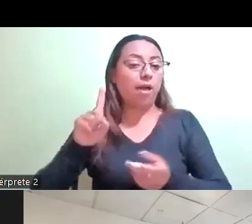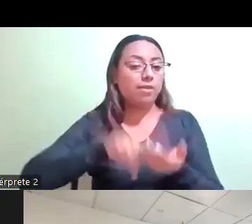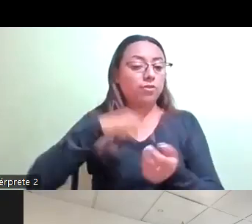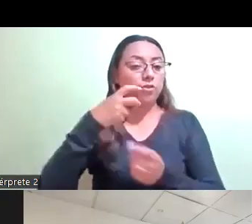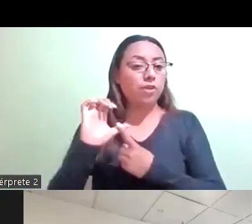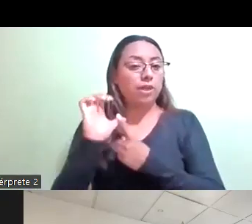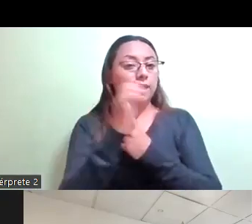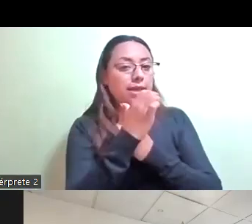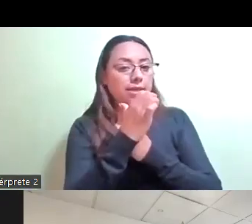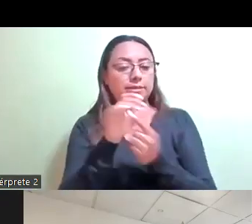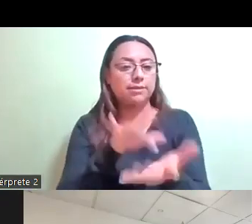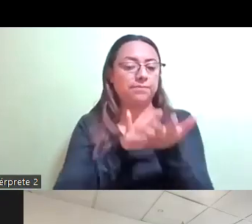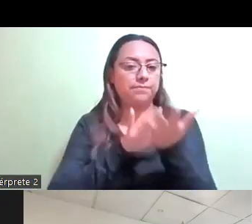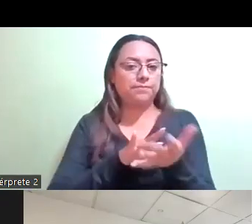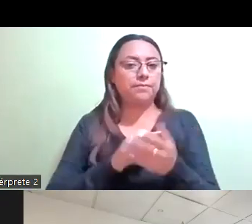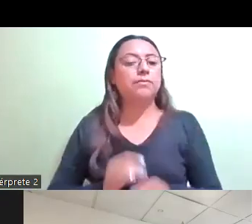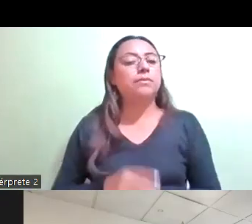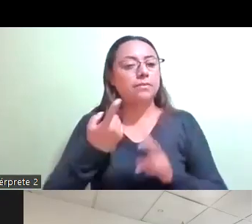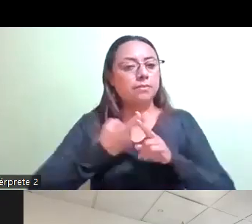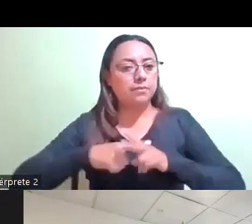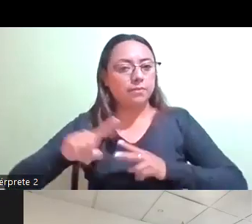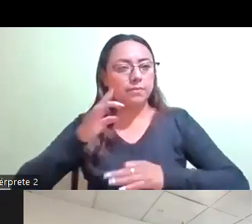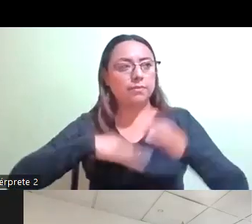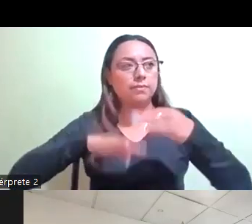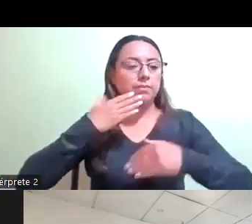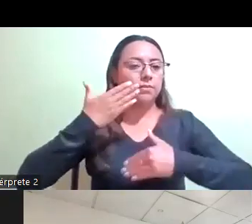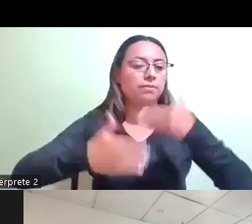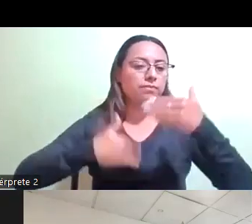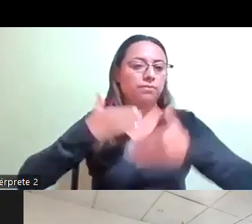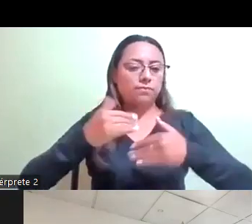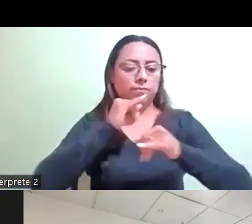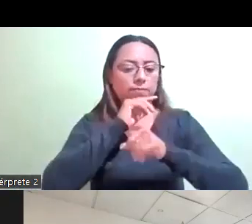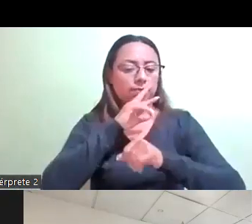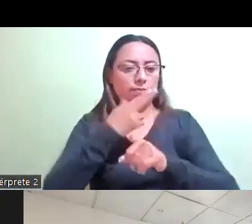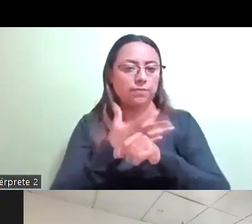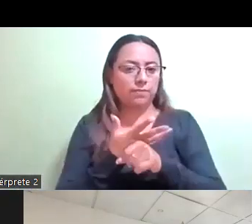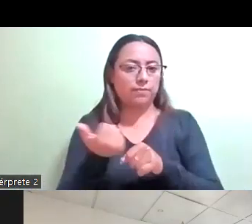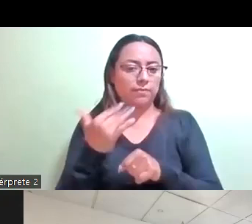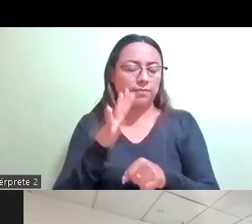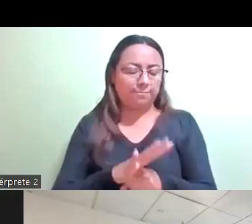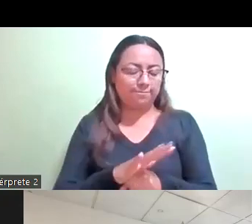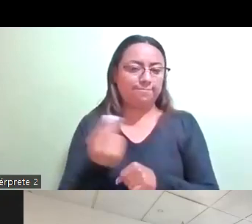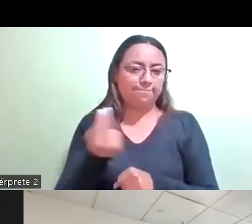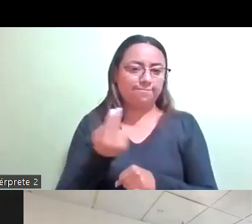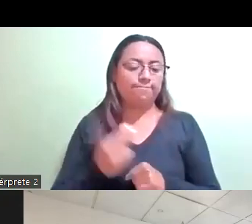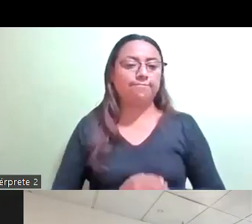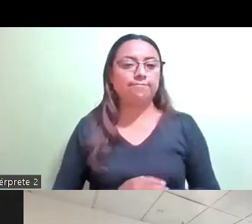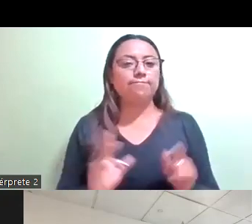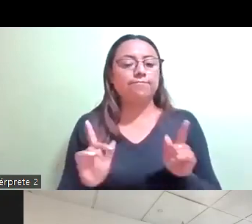determinarlo, inicie el procedimiento de responsabilidad administrativa que corresponda. Es cuanto, presidente.